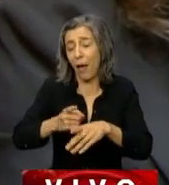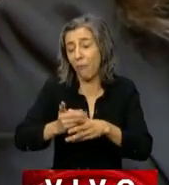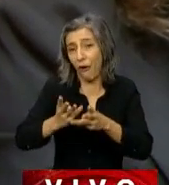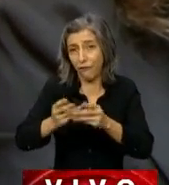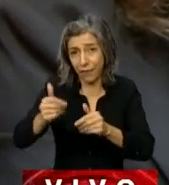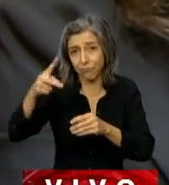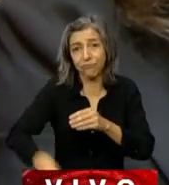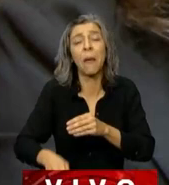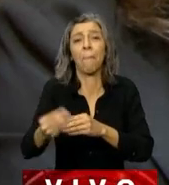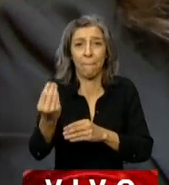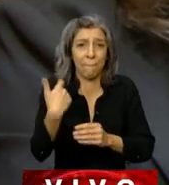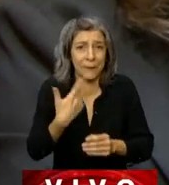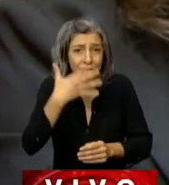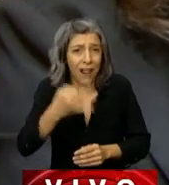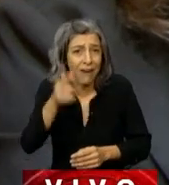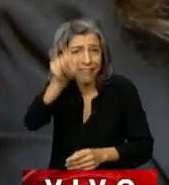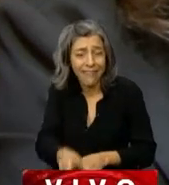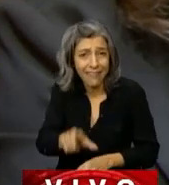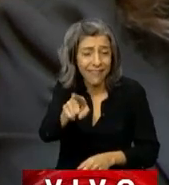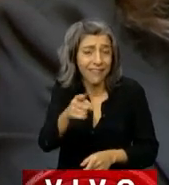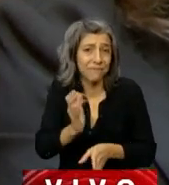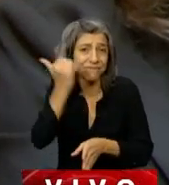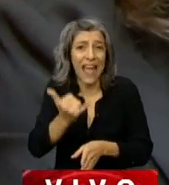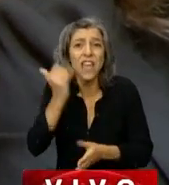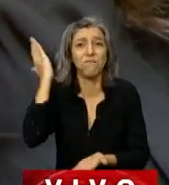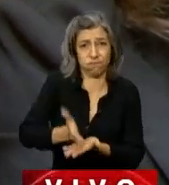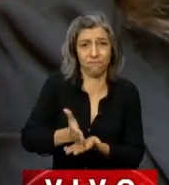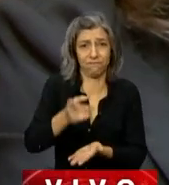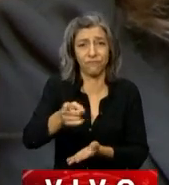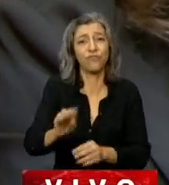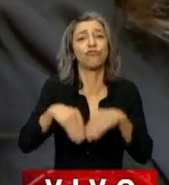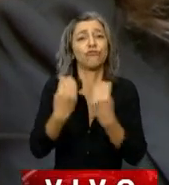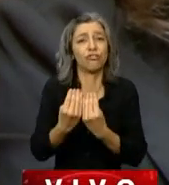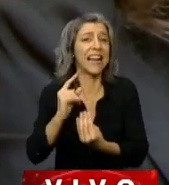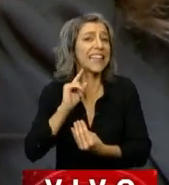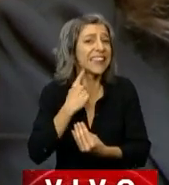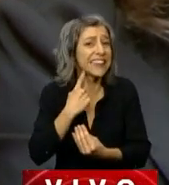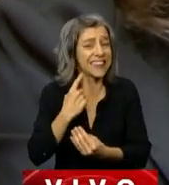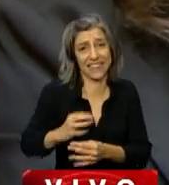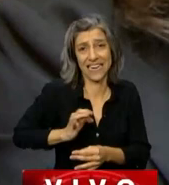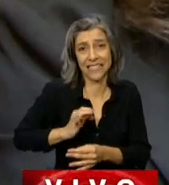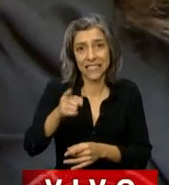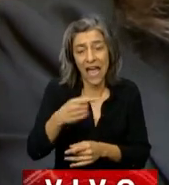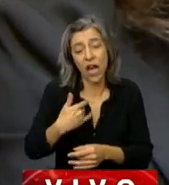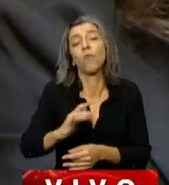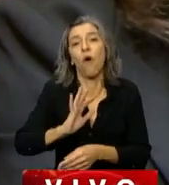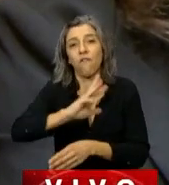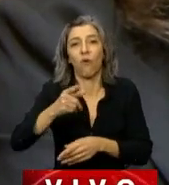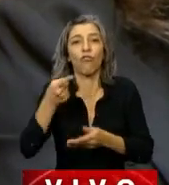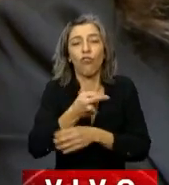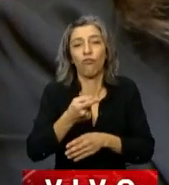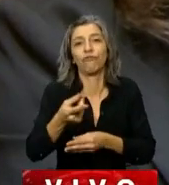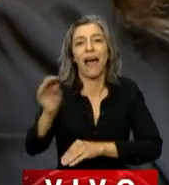kirchnerismo. Milagro Sala tiene hoy condena firme, señor presidente, 13 años por fraude a la administración pública y